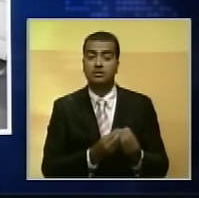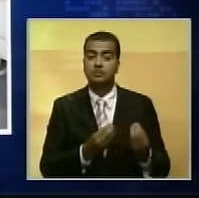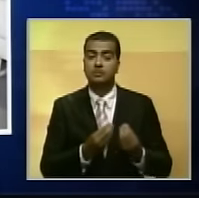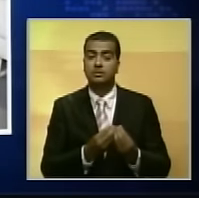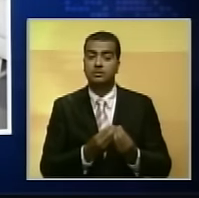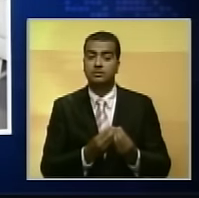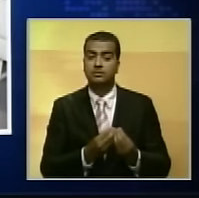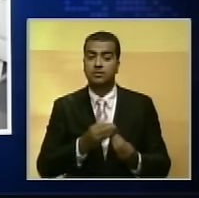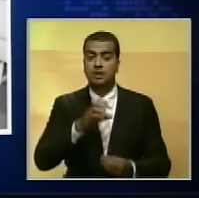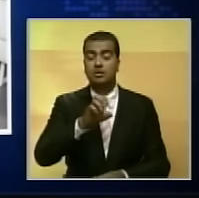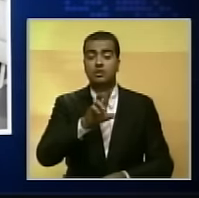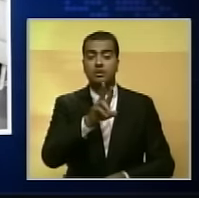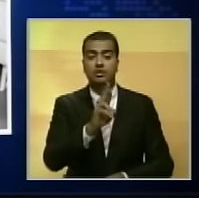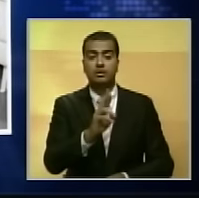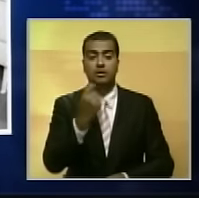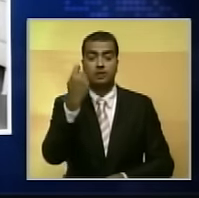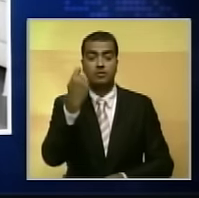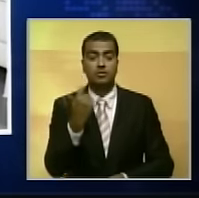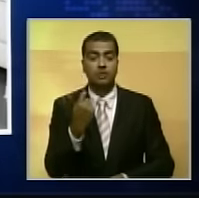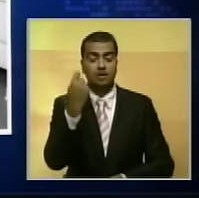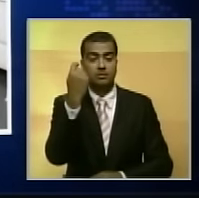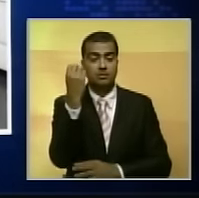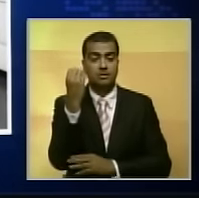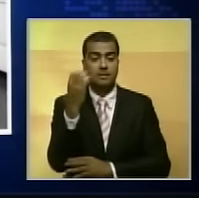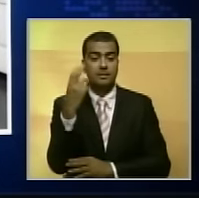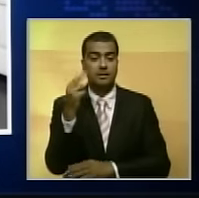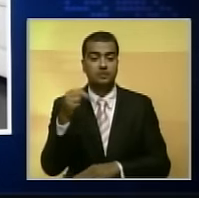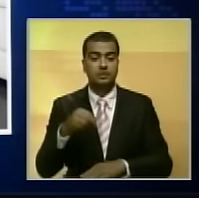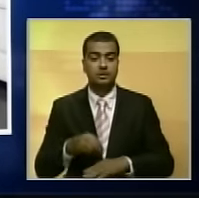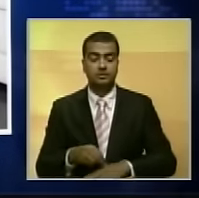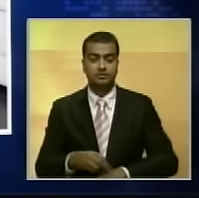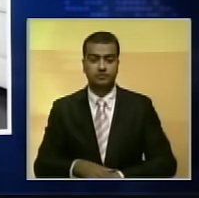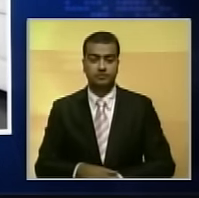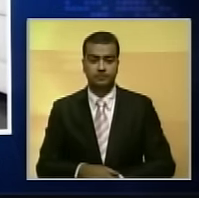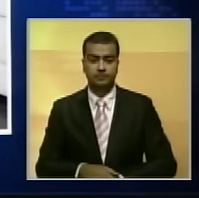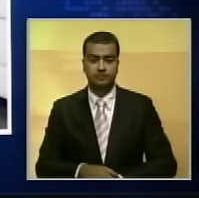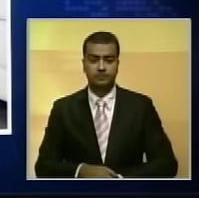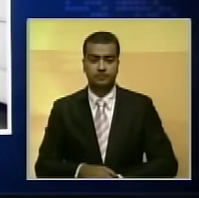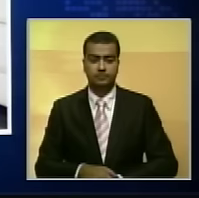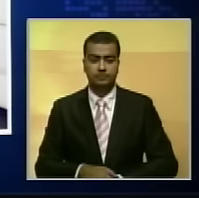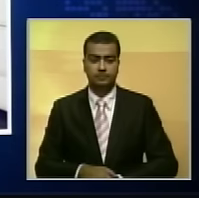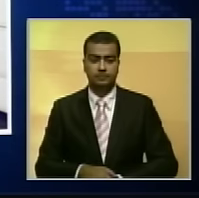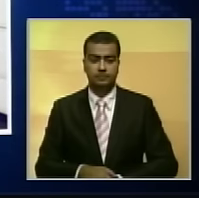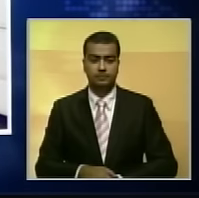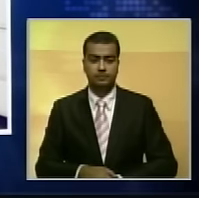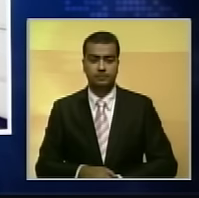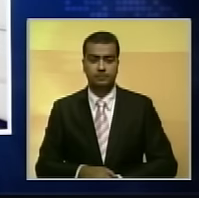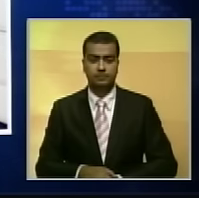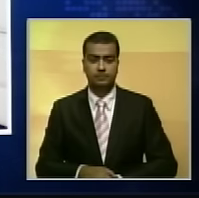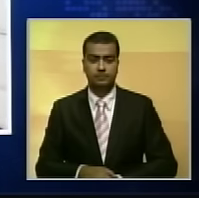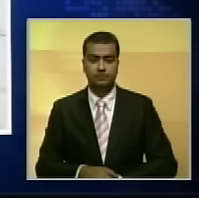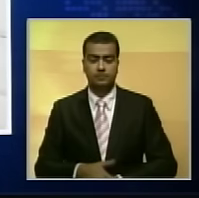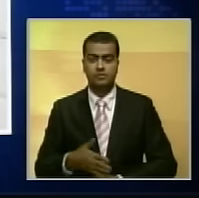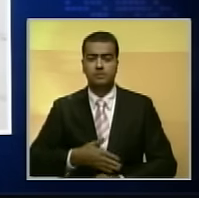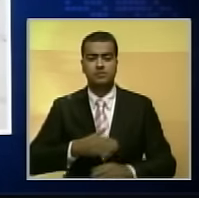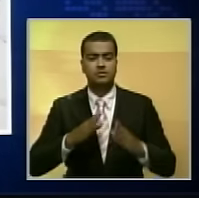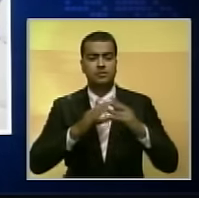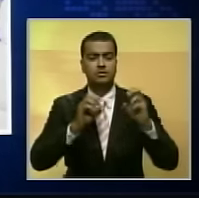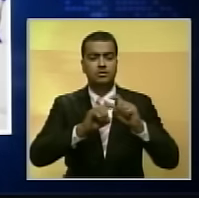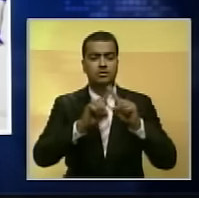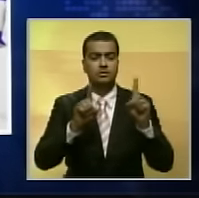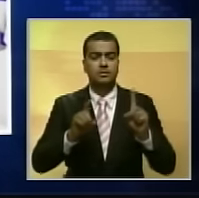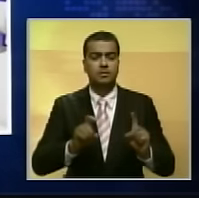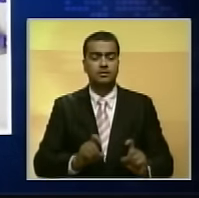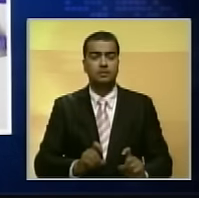nosotros Héctor Rodríguez, el jefe de la bancada parlamentaria del Bloque de la Patria. Pueden enviar sus preguntas con